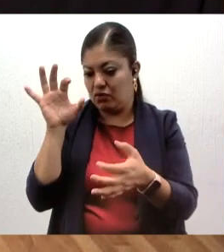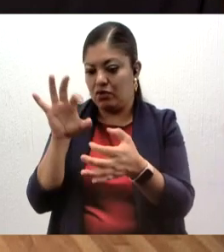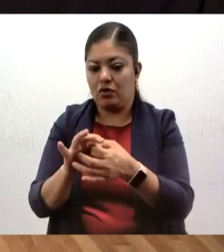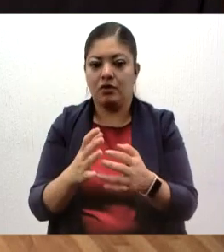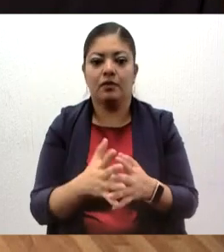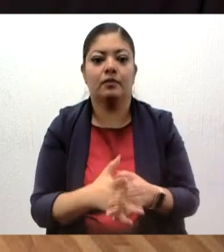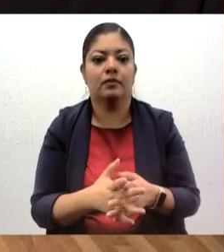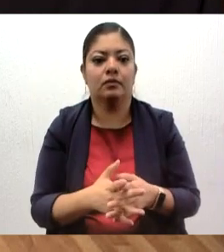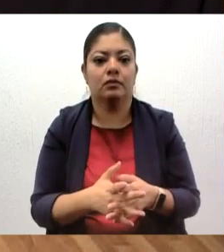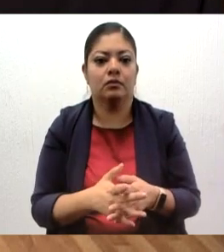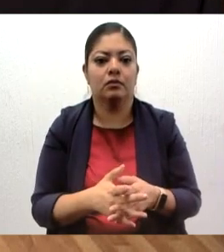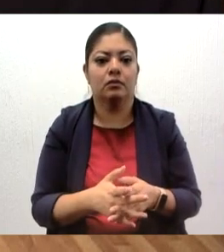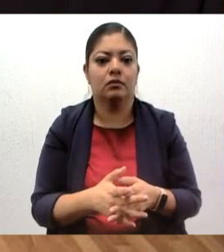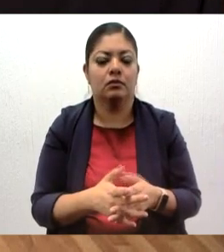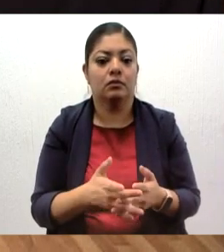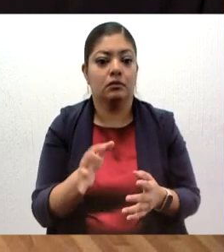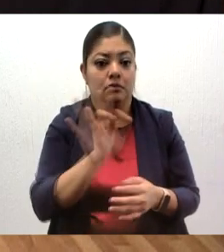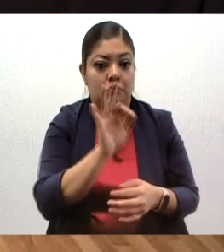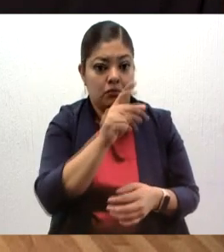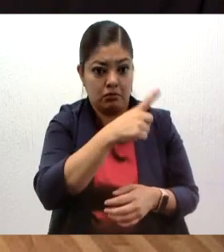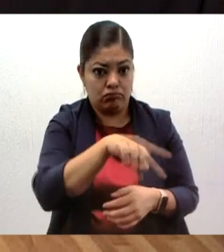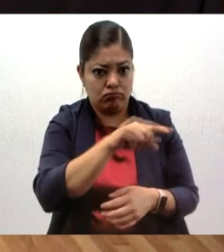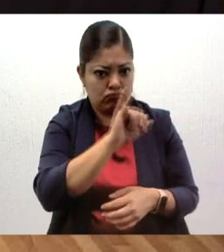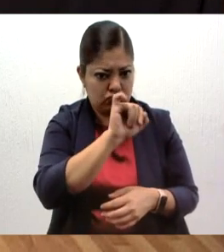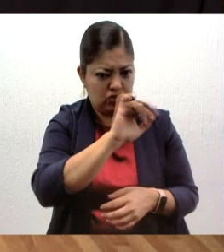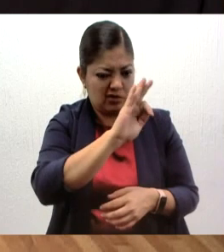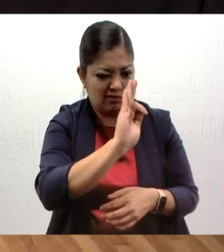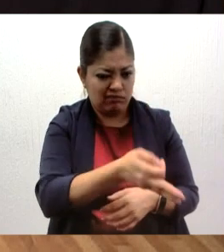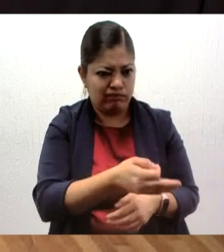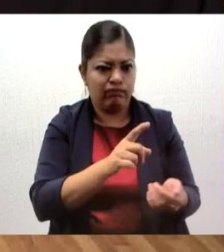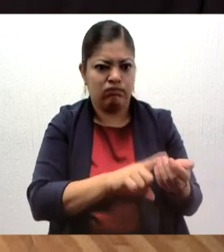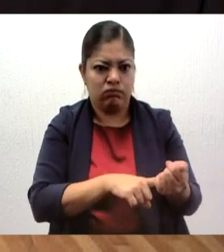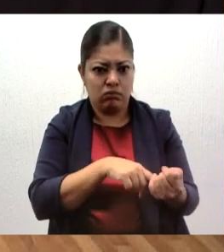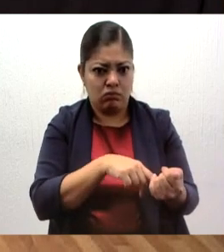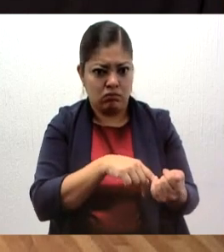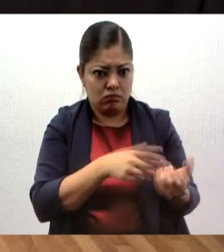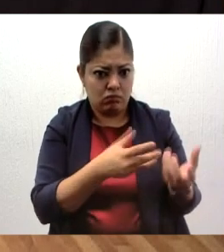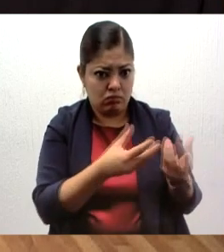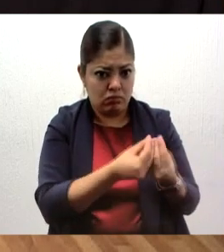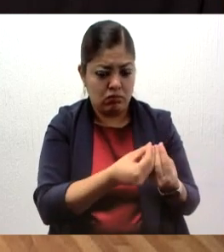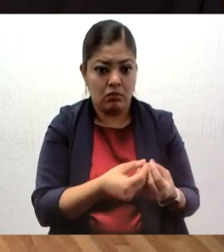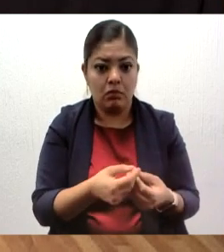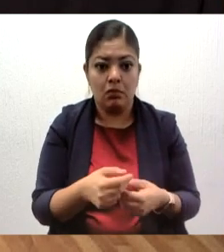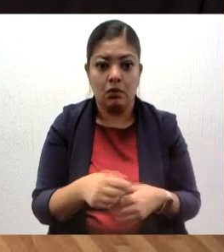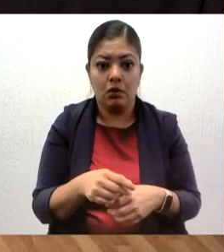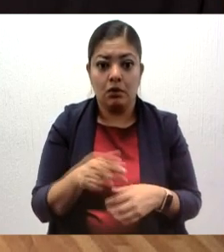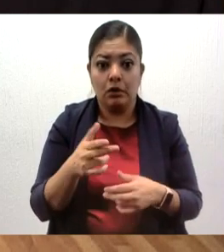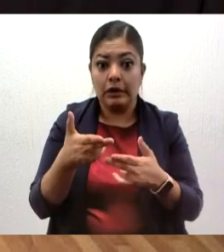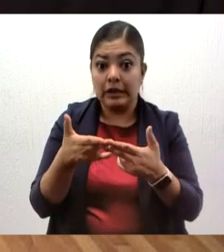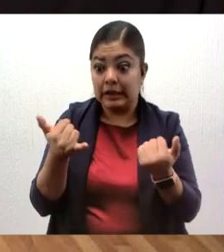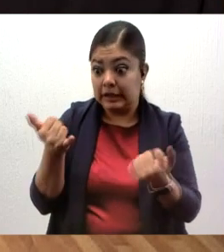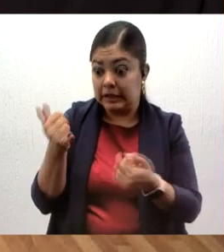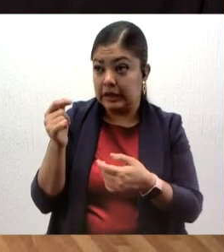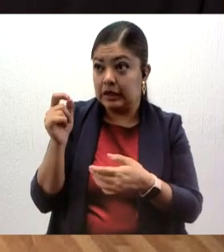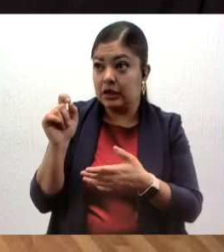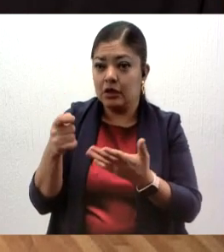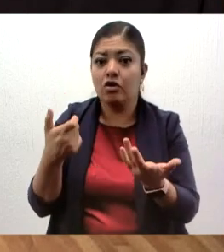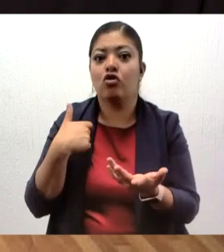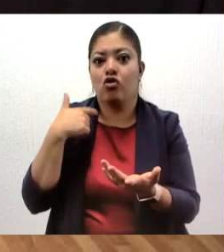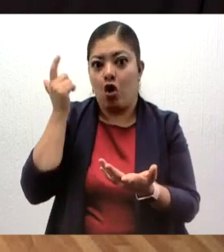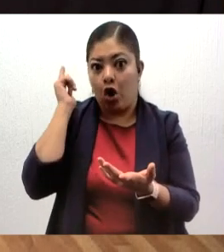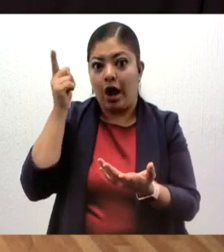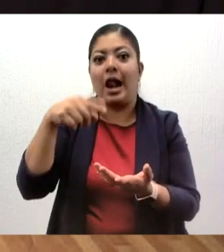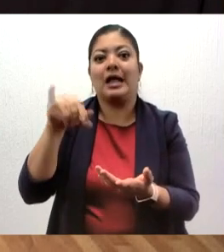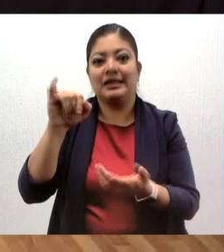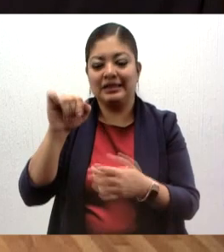coma ustedes estarían dispuestos a acompañar si no le mueven una coma no vamos a ir yo espero que sí le muevan muchas comas y muchas